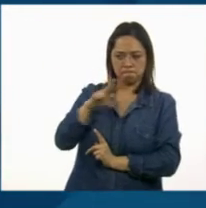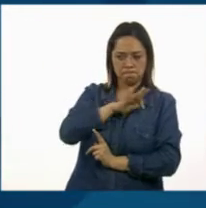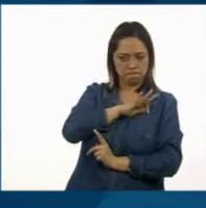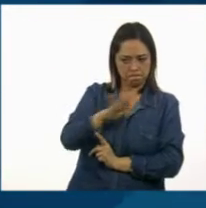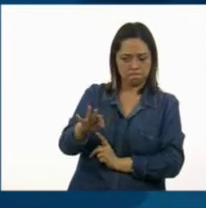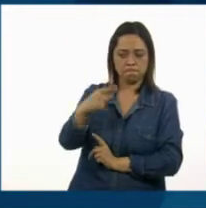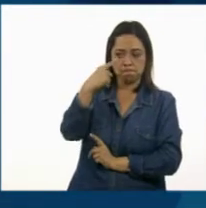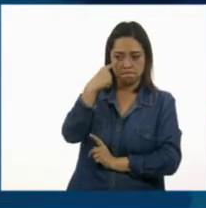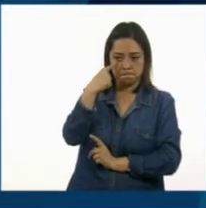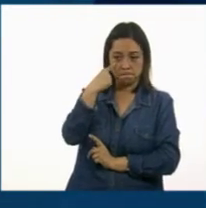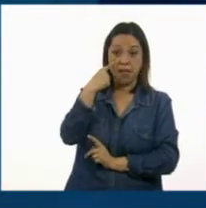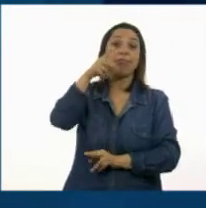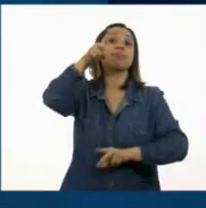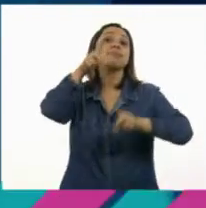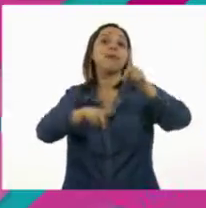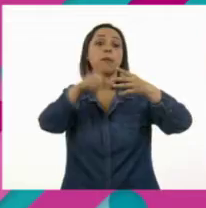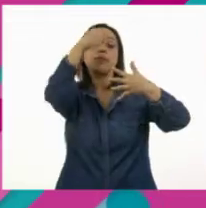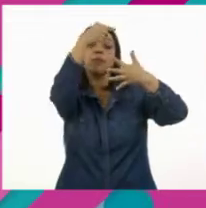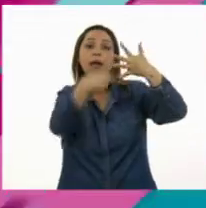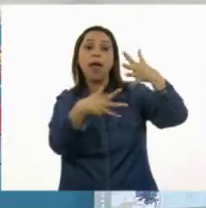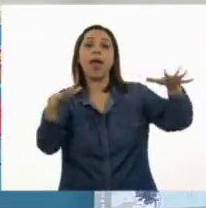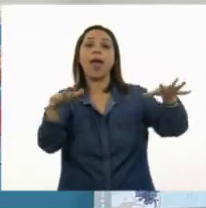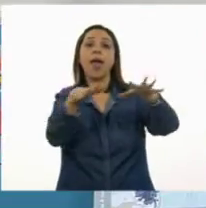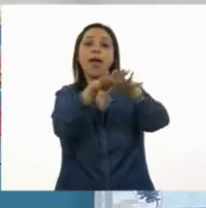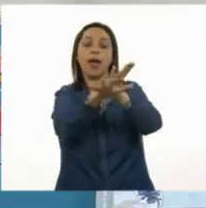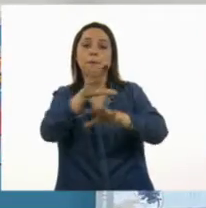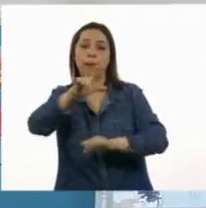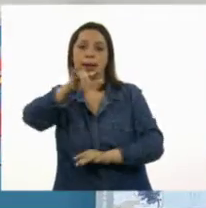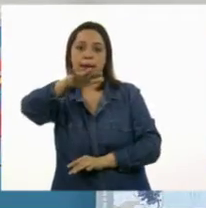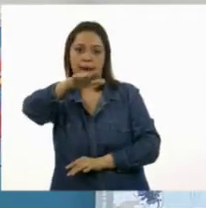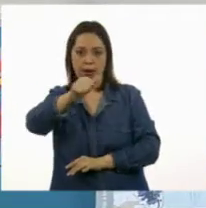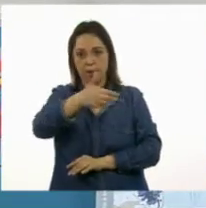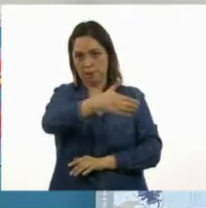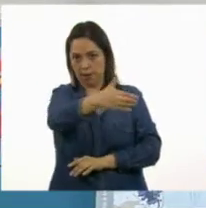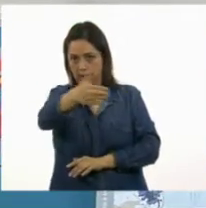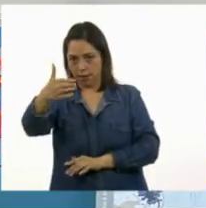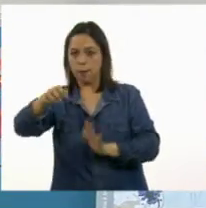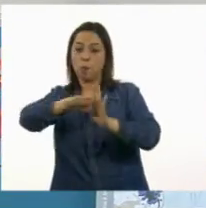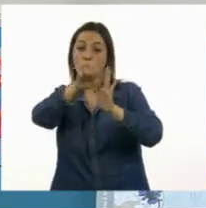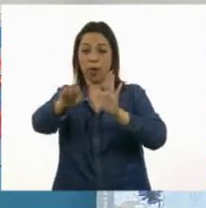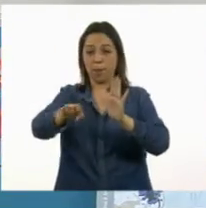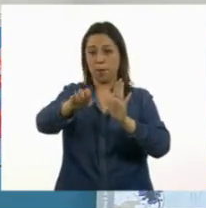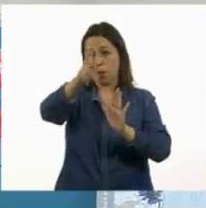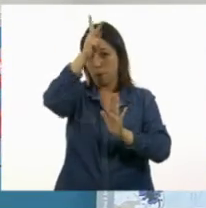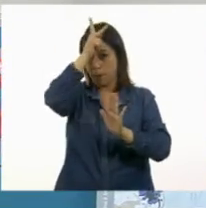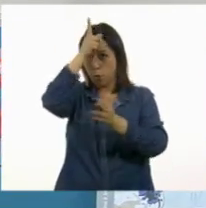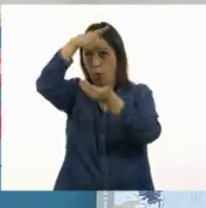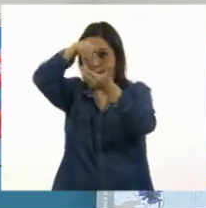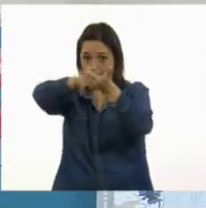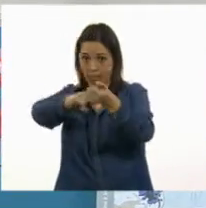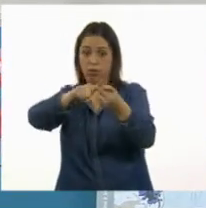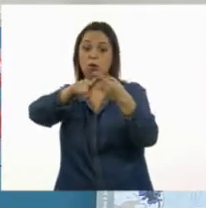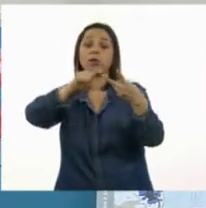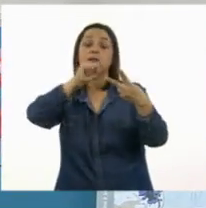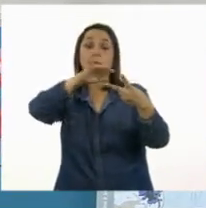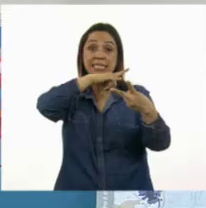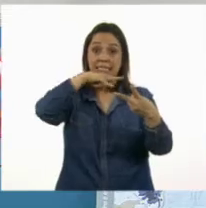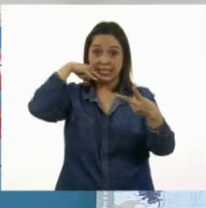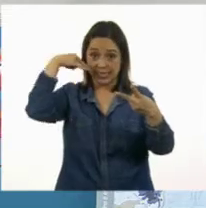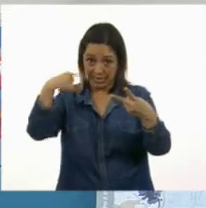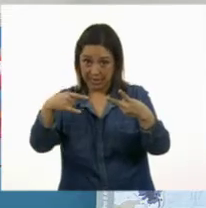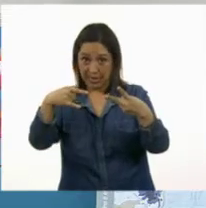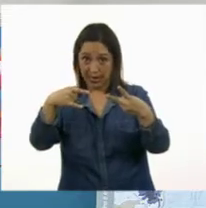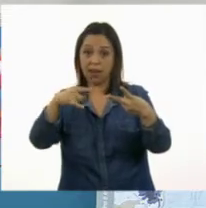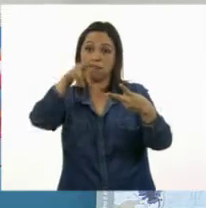con los factores que modifican el clima. Por ejemplo, la zona costera de Perú y la parte de Chile, sí es cierto que lo que ustedes